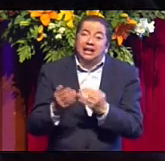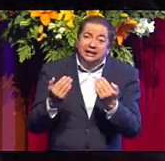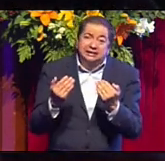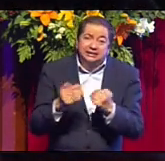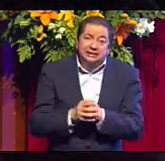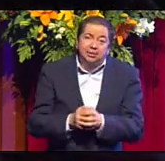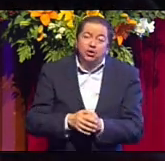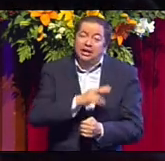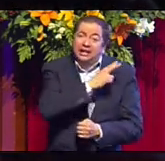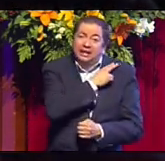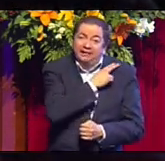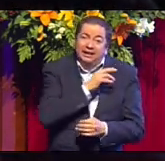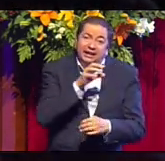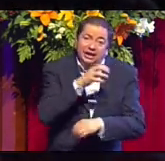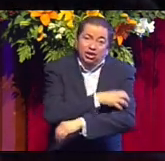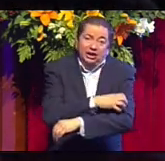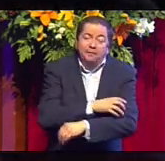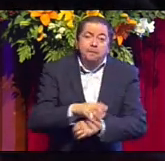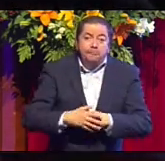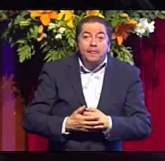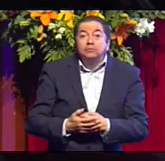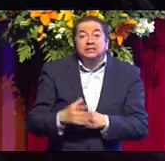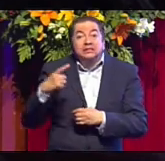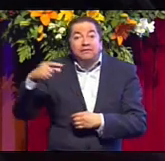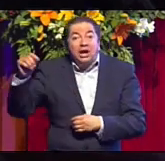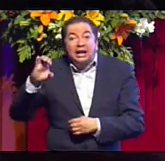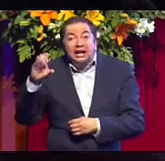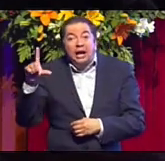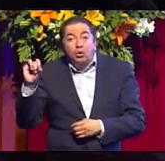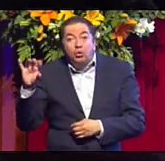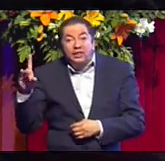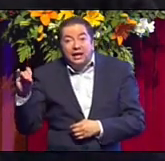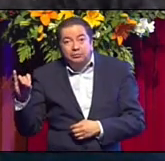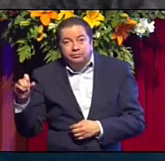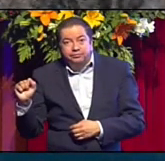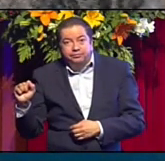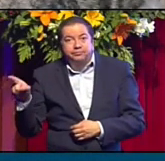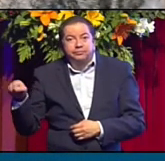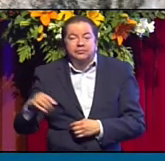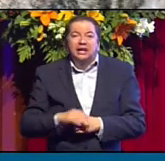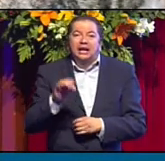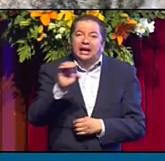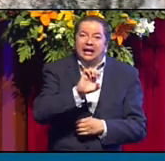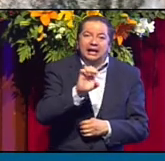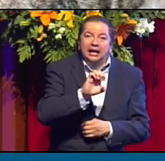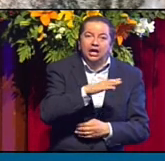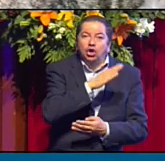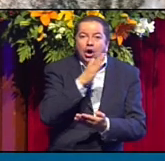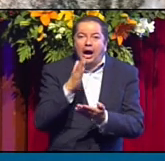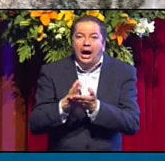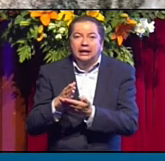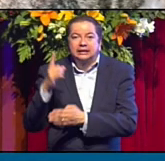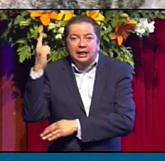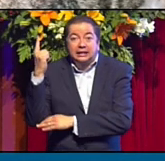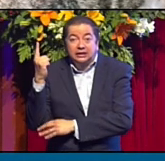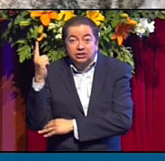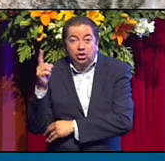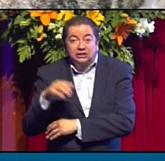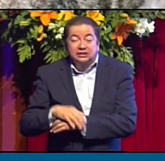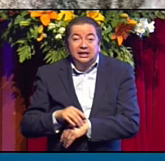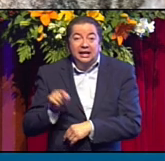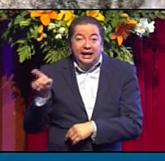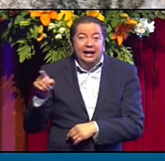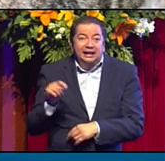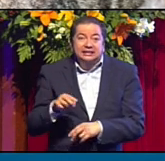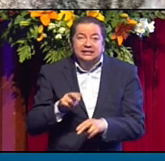regional. Por Dios que la necesitamos. Porque se nos fue la Claudita. Entre enero y diciembre, Claudia, con todas las gestiones y